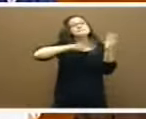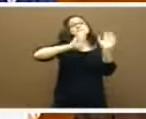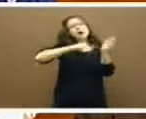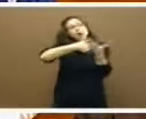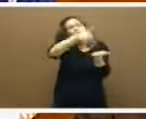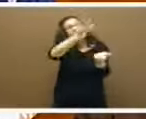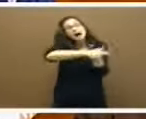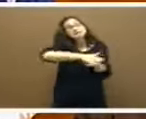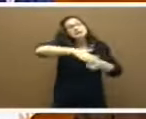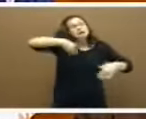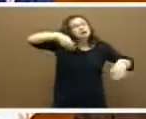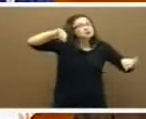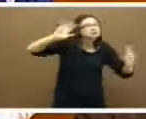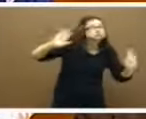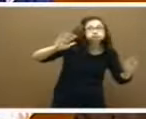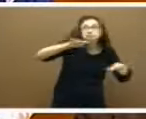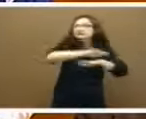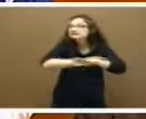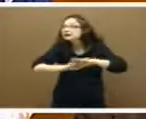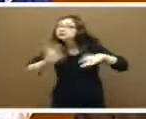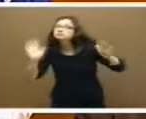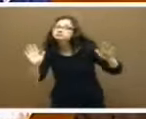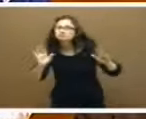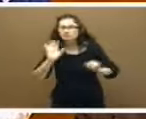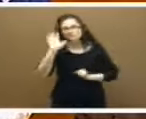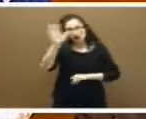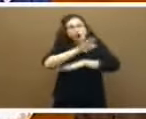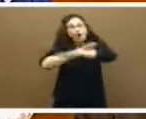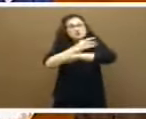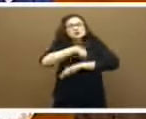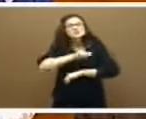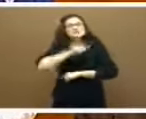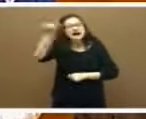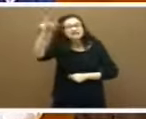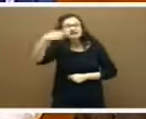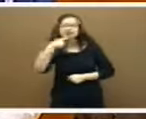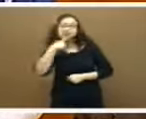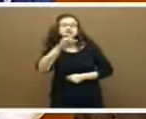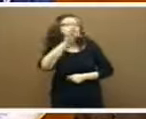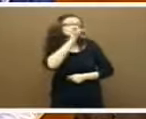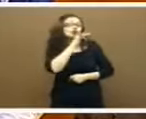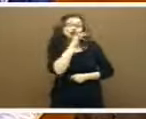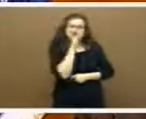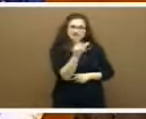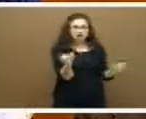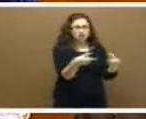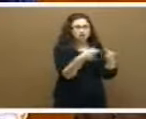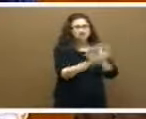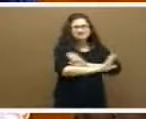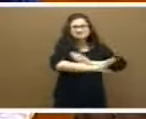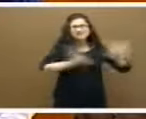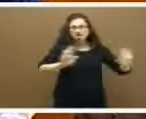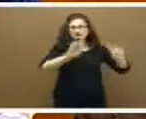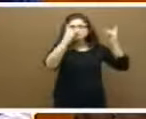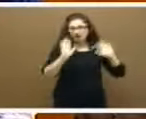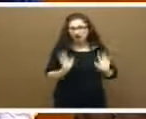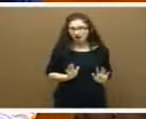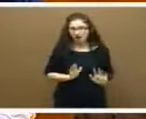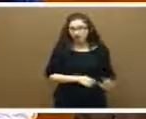en el ministerio pertinente, pero el Gobierno de España dice que la Comisión Mixta no ha celebrado ninguna reunión hasta